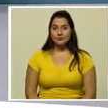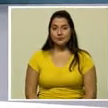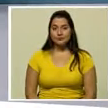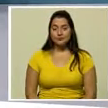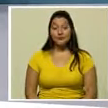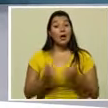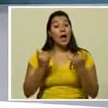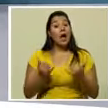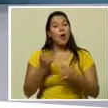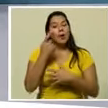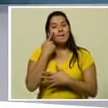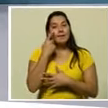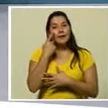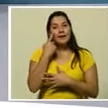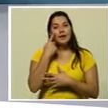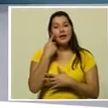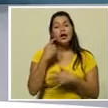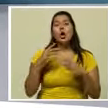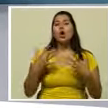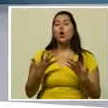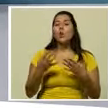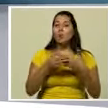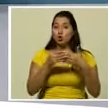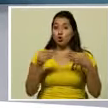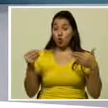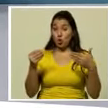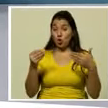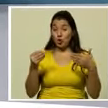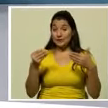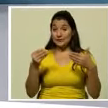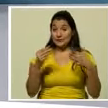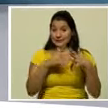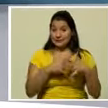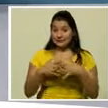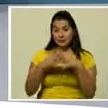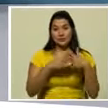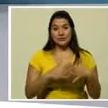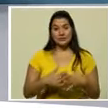Y vamos a ver ahora la cotización del dólar estadounidense.